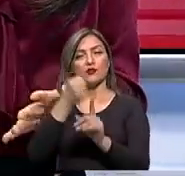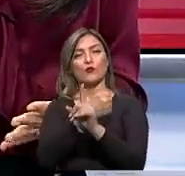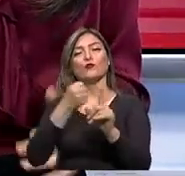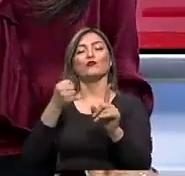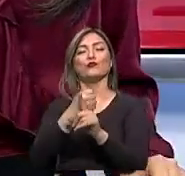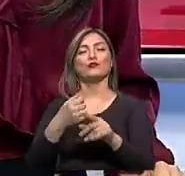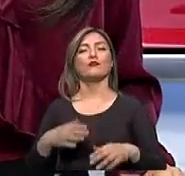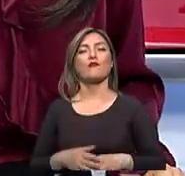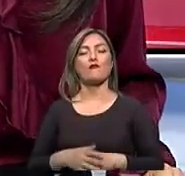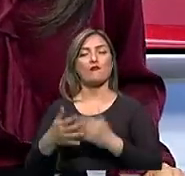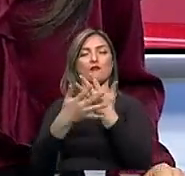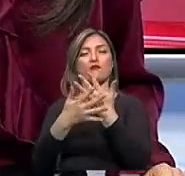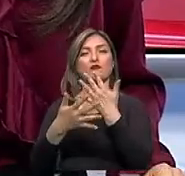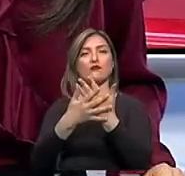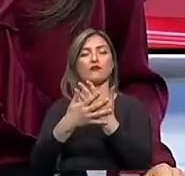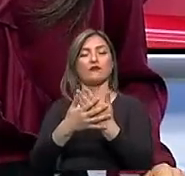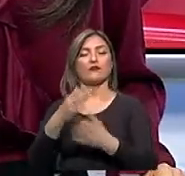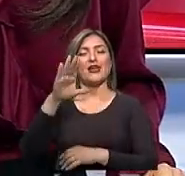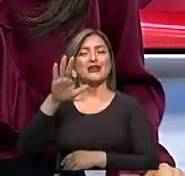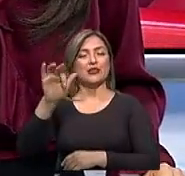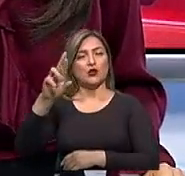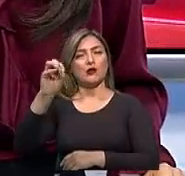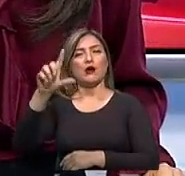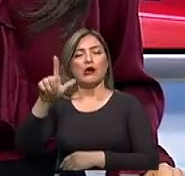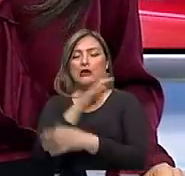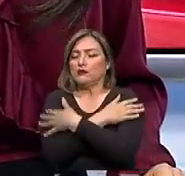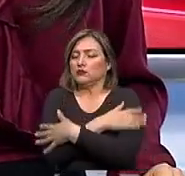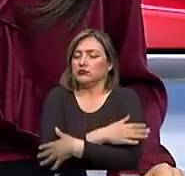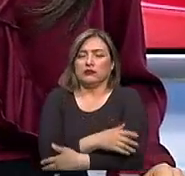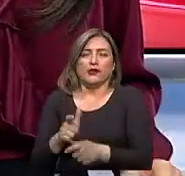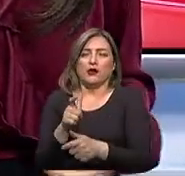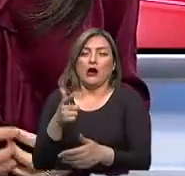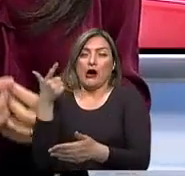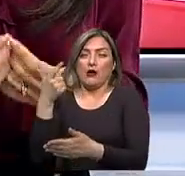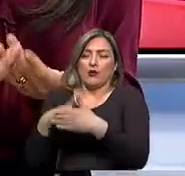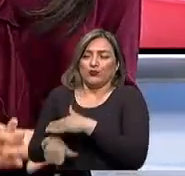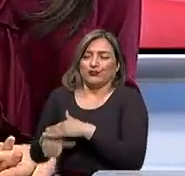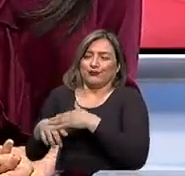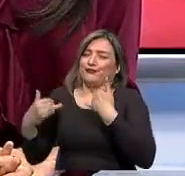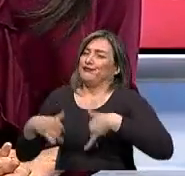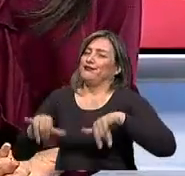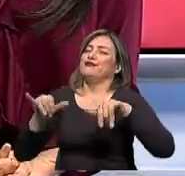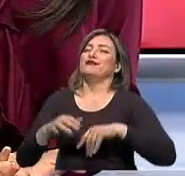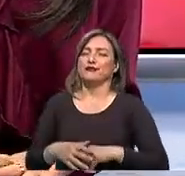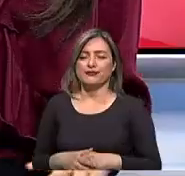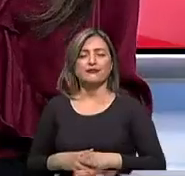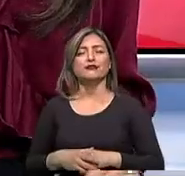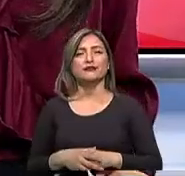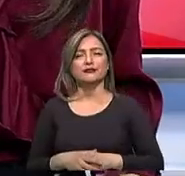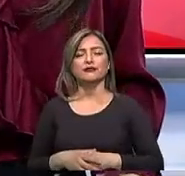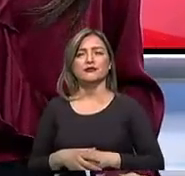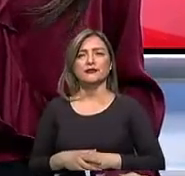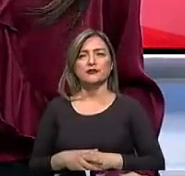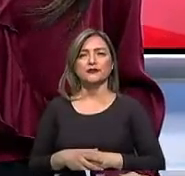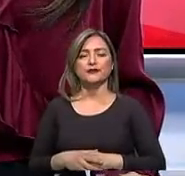fue escalando en la penitenciaría del Litoral. Pese a las requisas, los privados de libertad continúan armados en el penal.